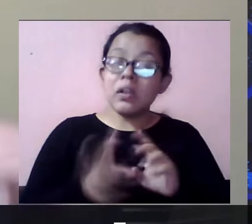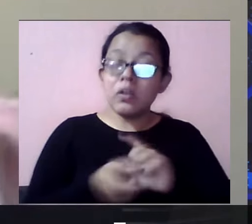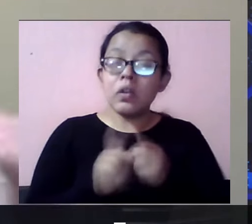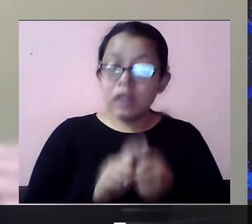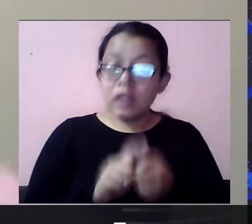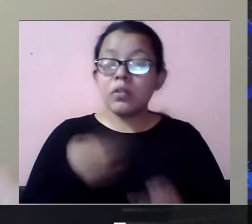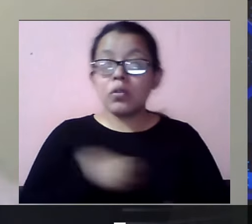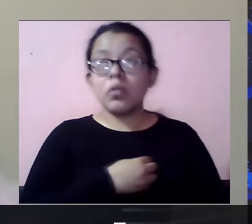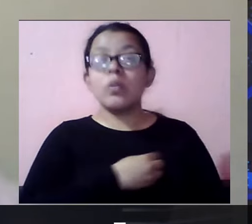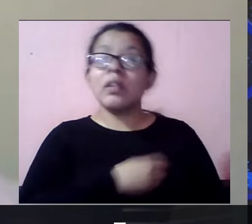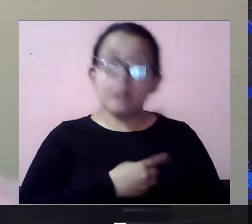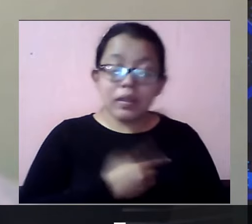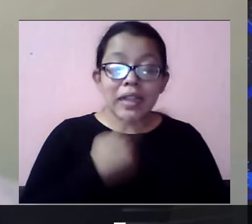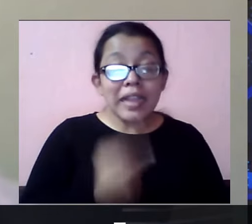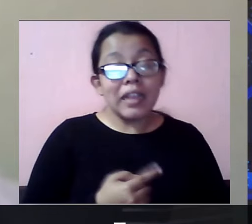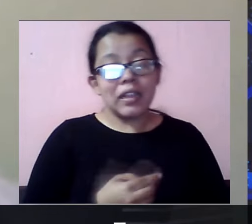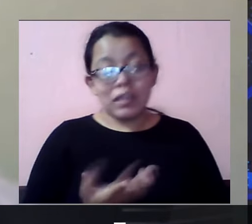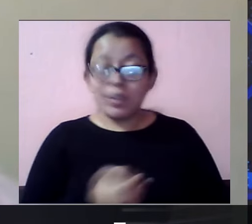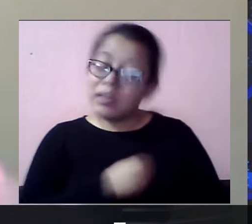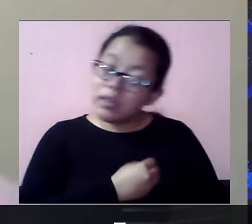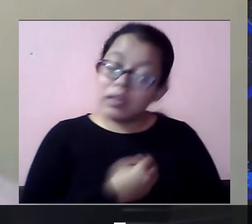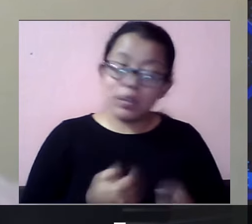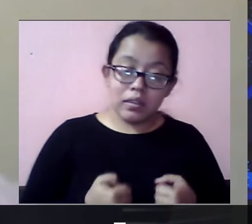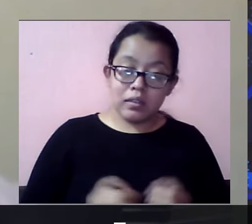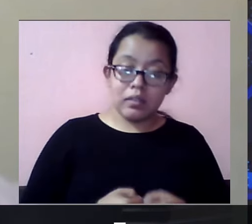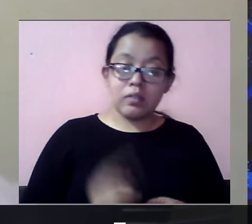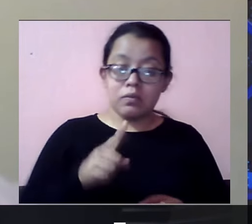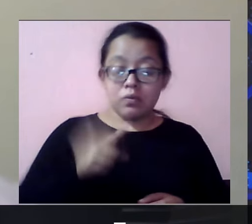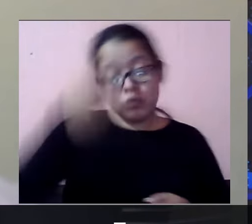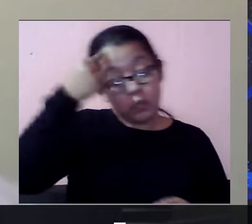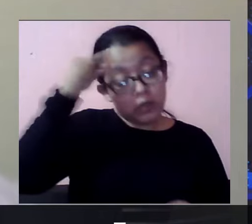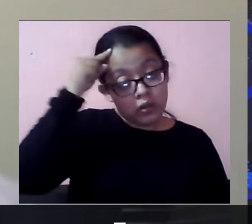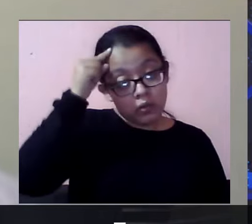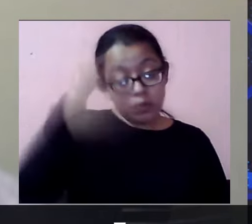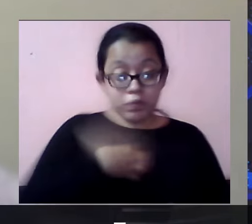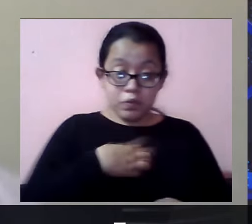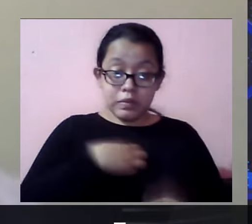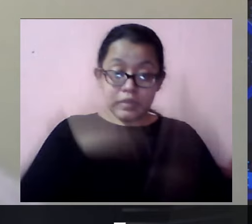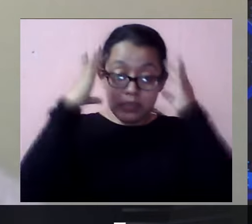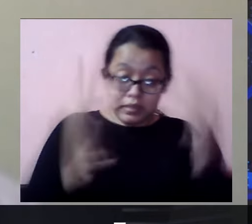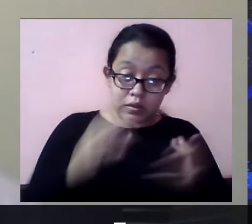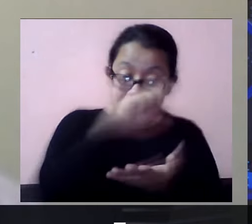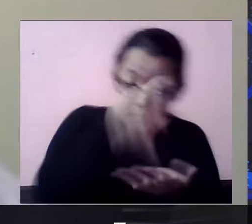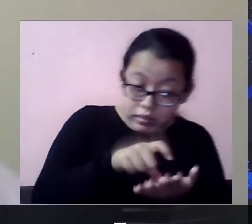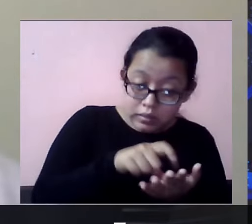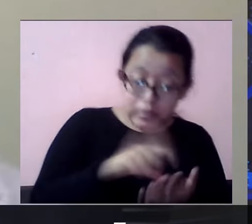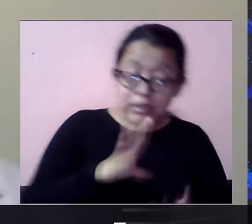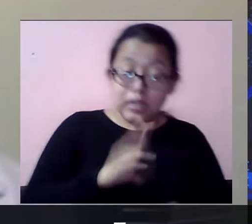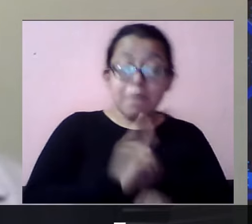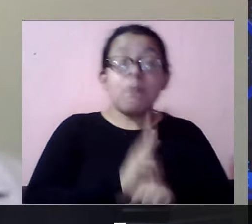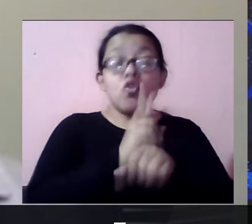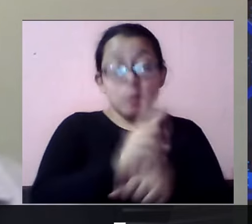desde su institucionalidad central tenga la voluntad política y lleve adelante